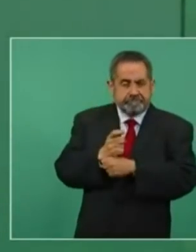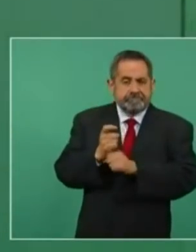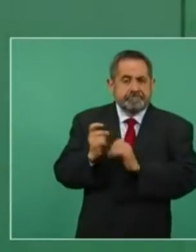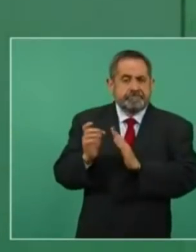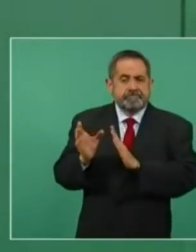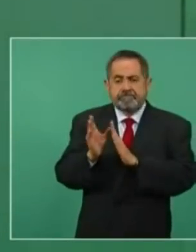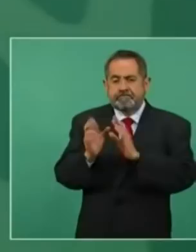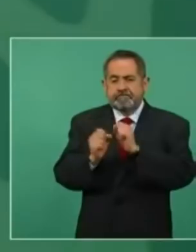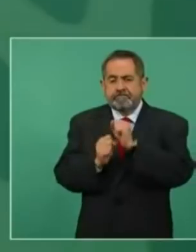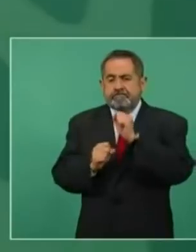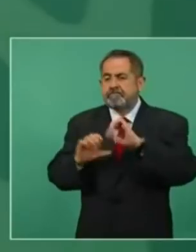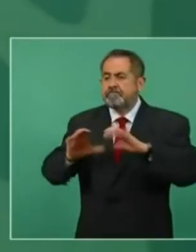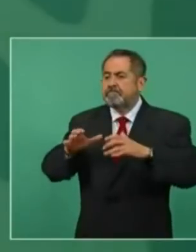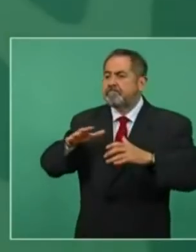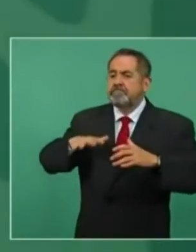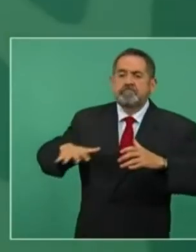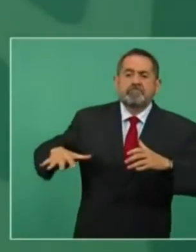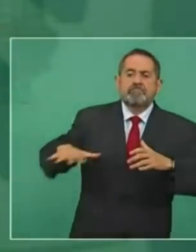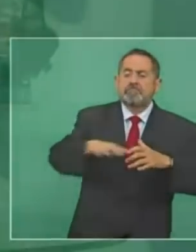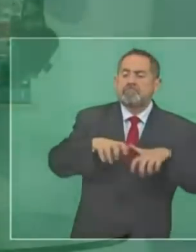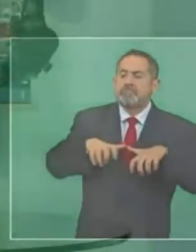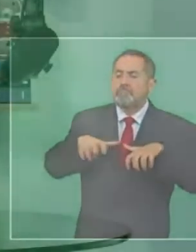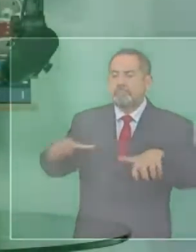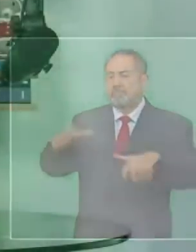de un interés superior